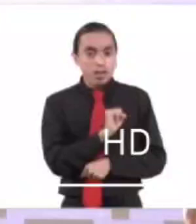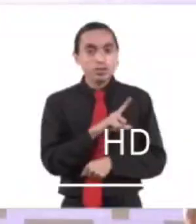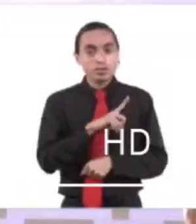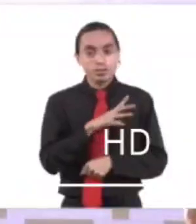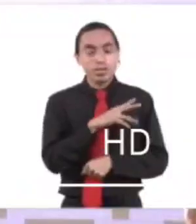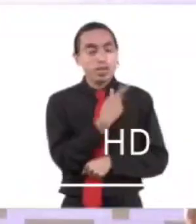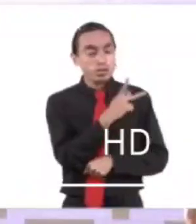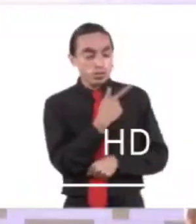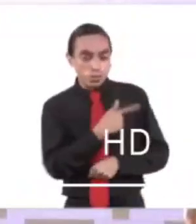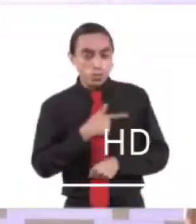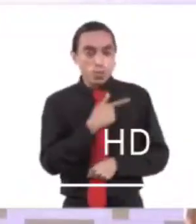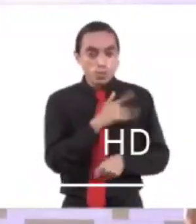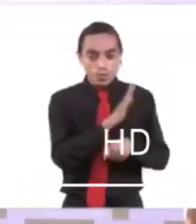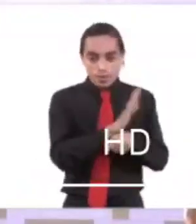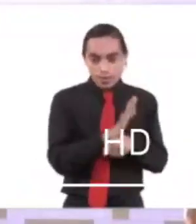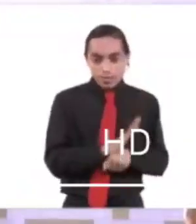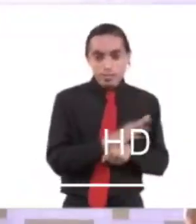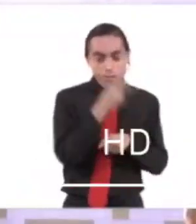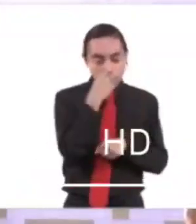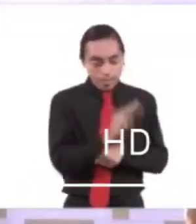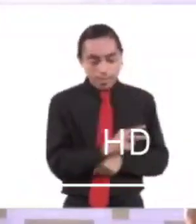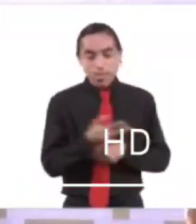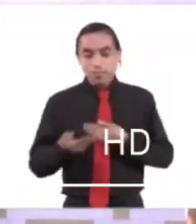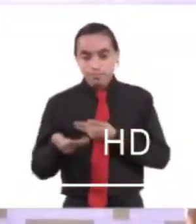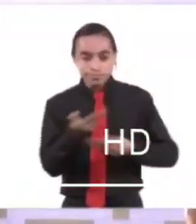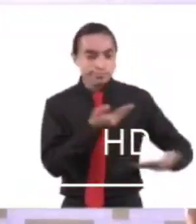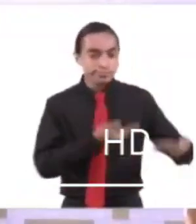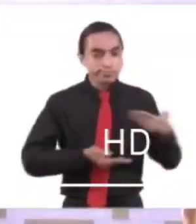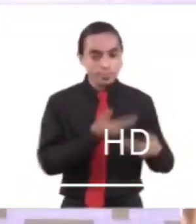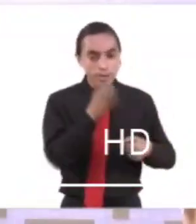por el cine mexicano, por la cultura